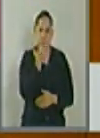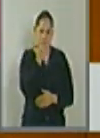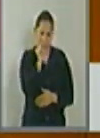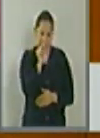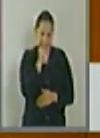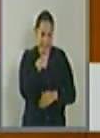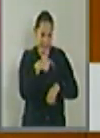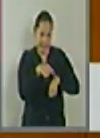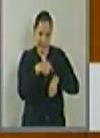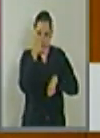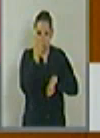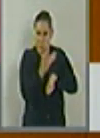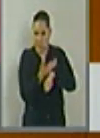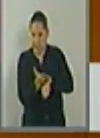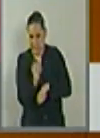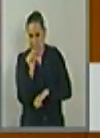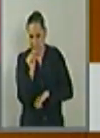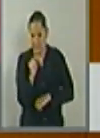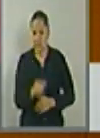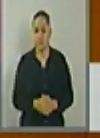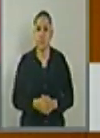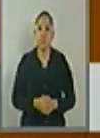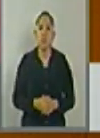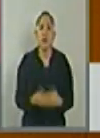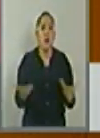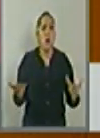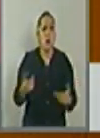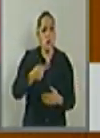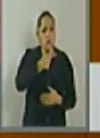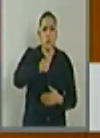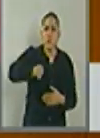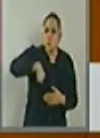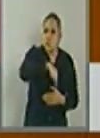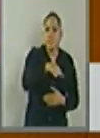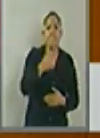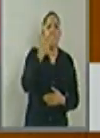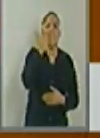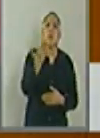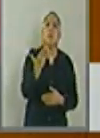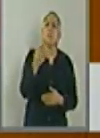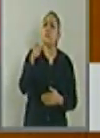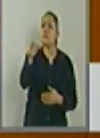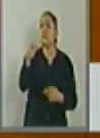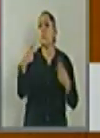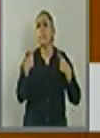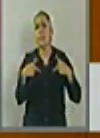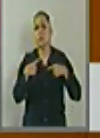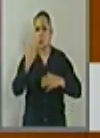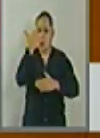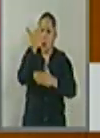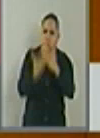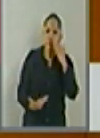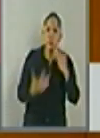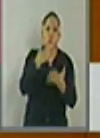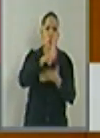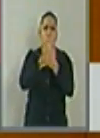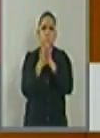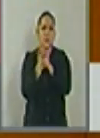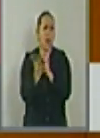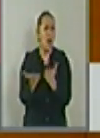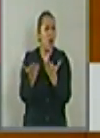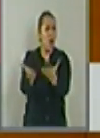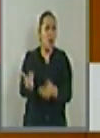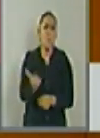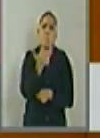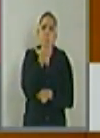papelito. No estaremos de ninguna manera en otorgar amnistía ni perdón a criminales ni a corruptos. Nada de borrón